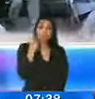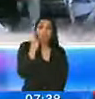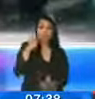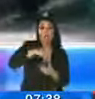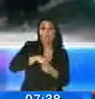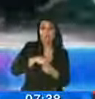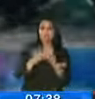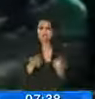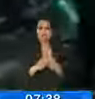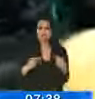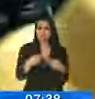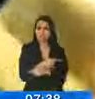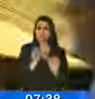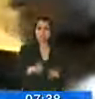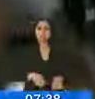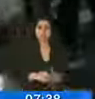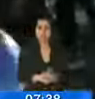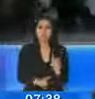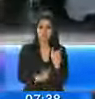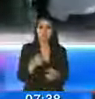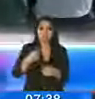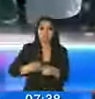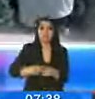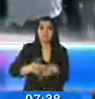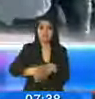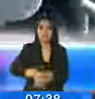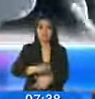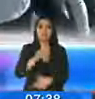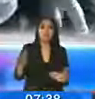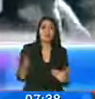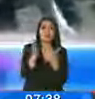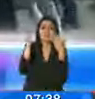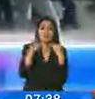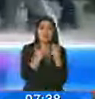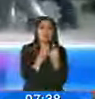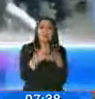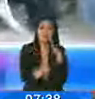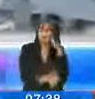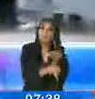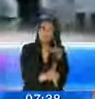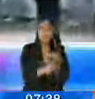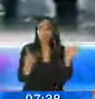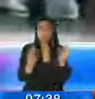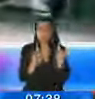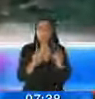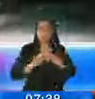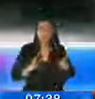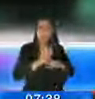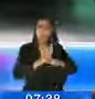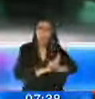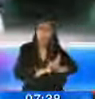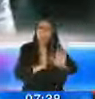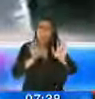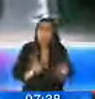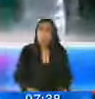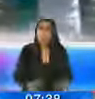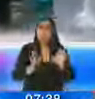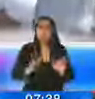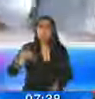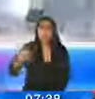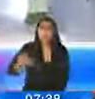mujer. Varios de los asistentes indicaron que no están en contra de colectivos LGBTI, pero defienden el diseño original de la